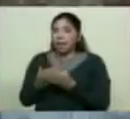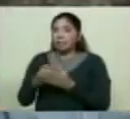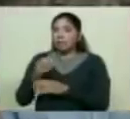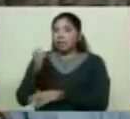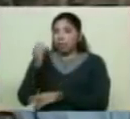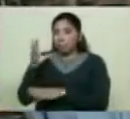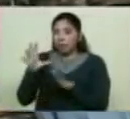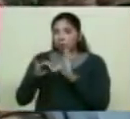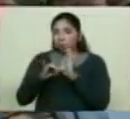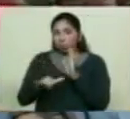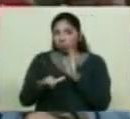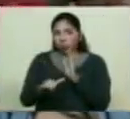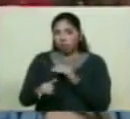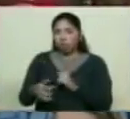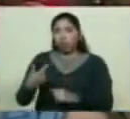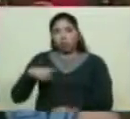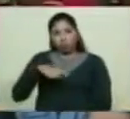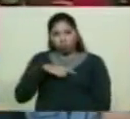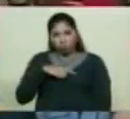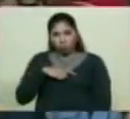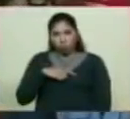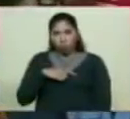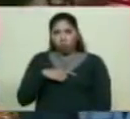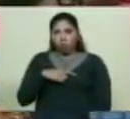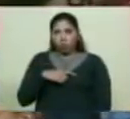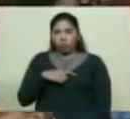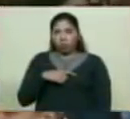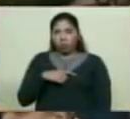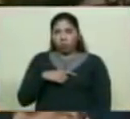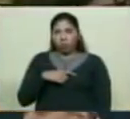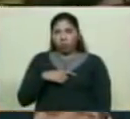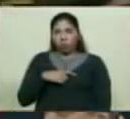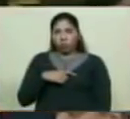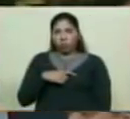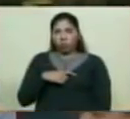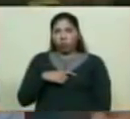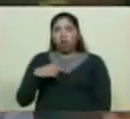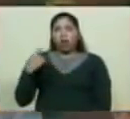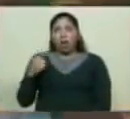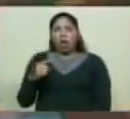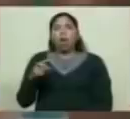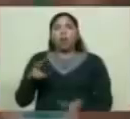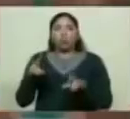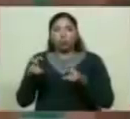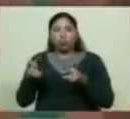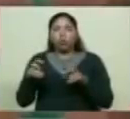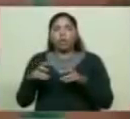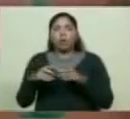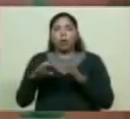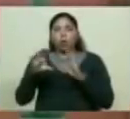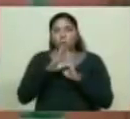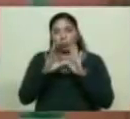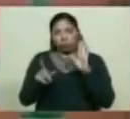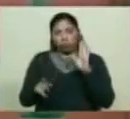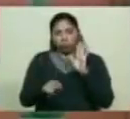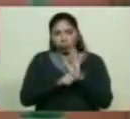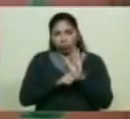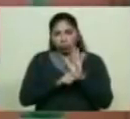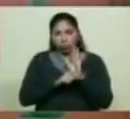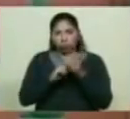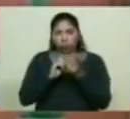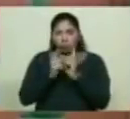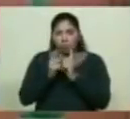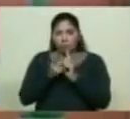tendremos en breve una nueva carta magna en la que nuestros